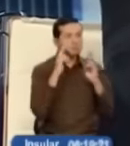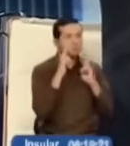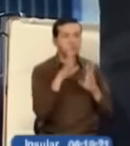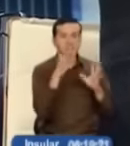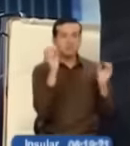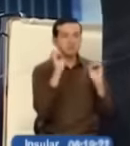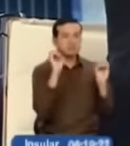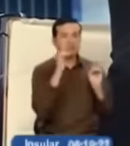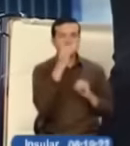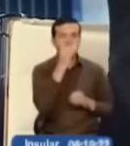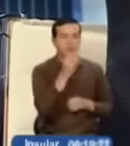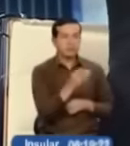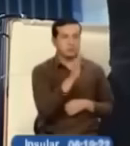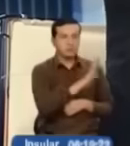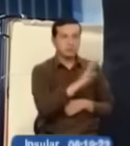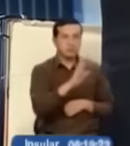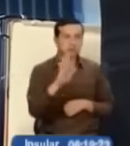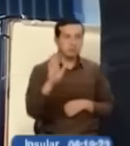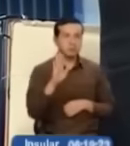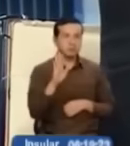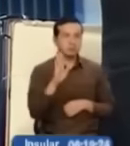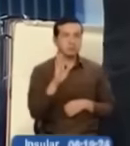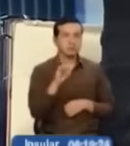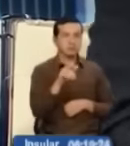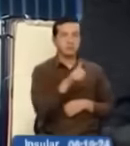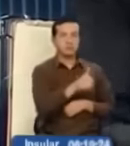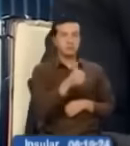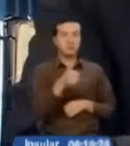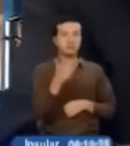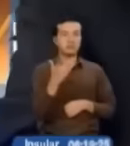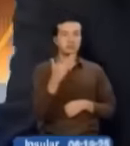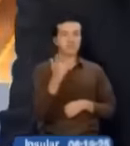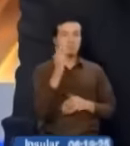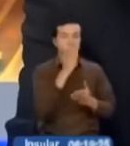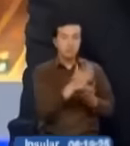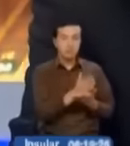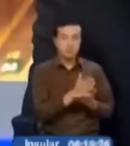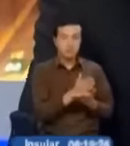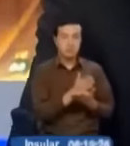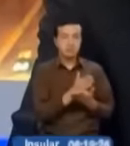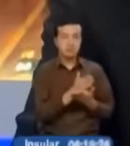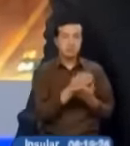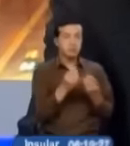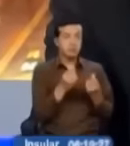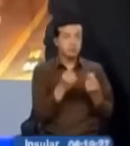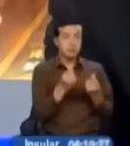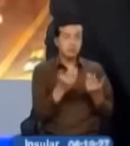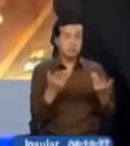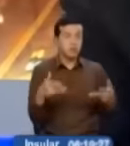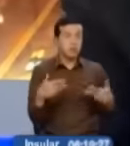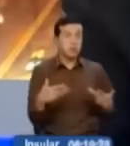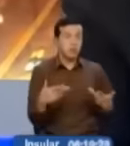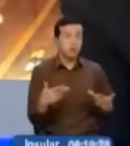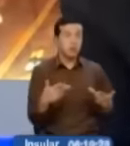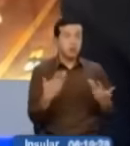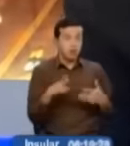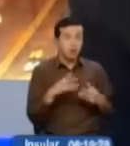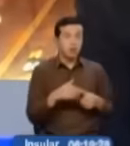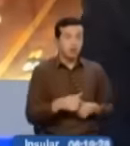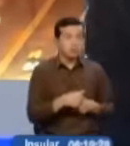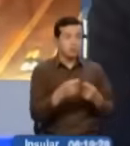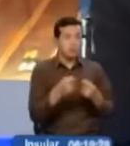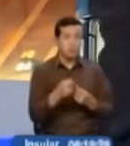reconocimiento de las realidades de estos sectores de la población frenaría la velocidad con que se podría estar llegando de